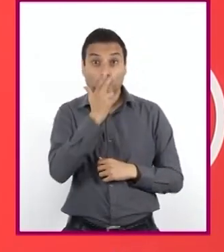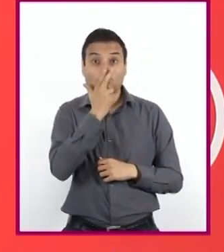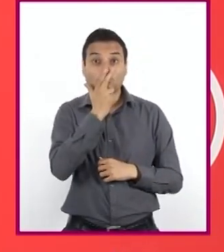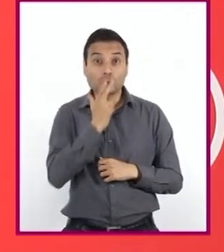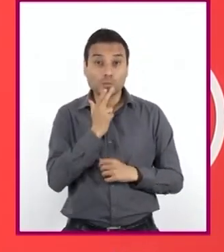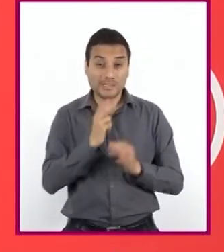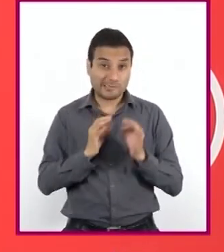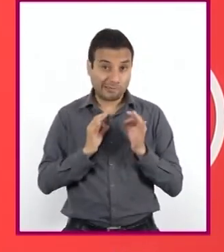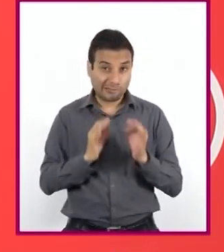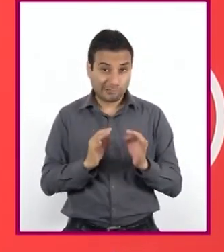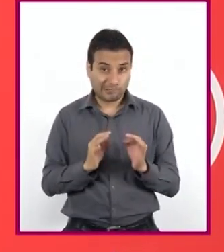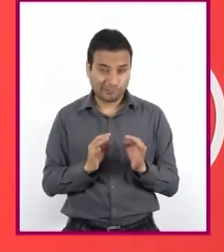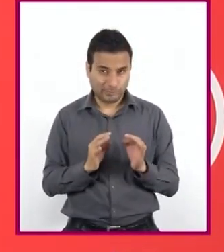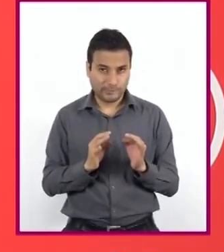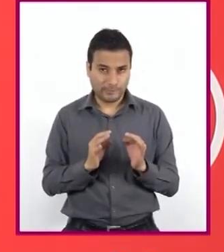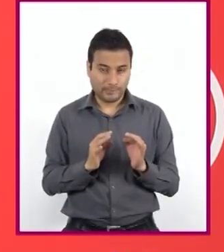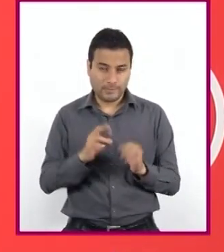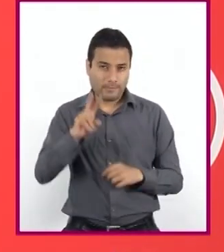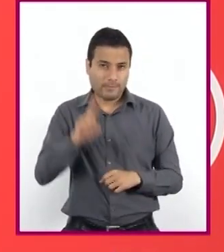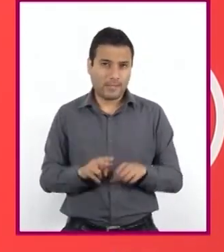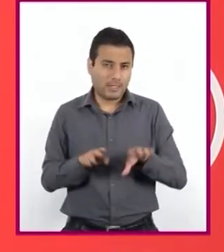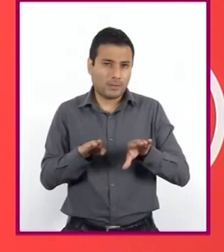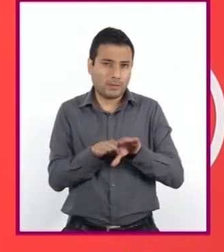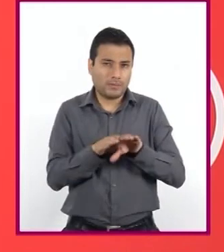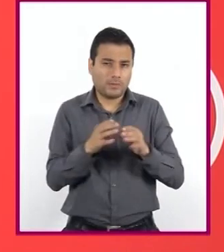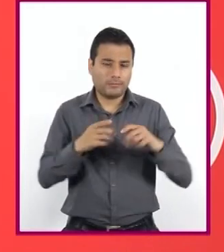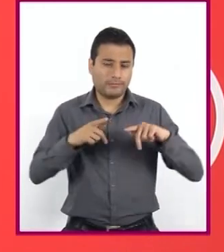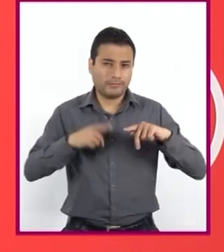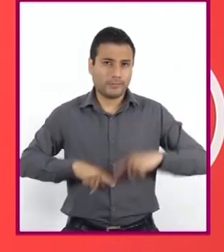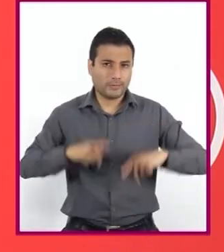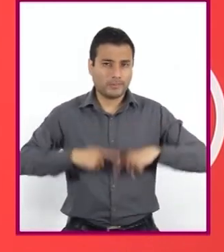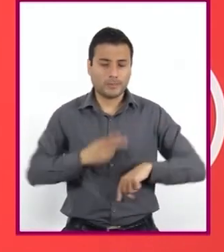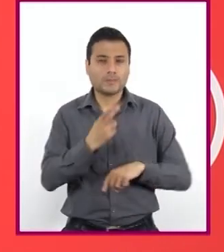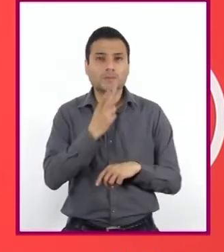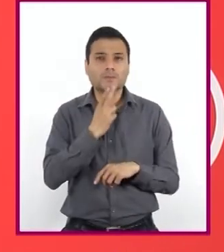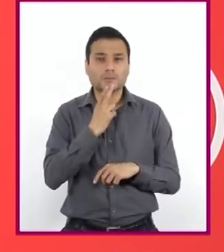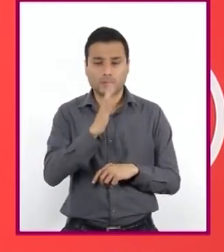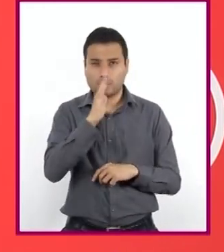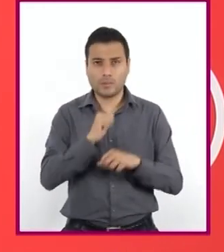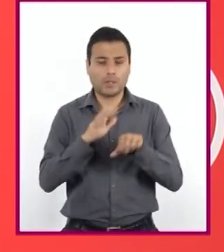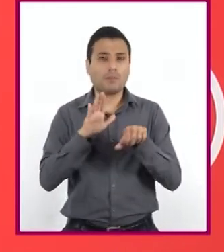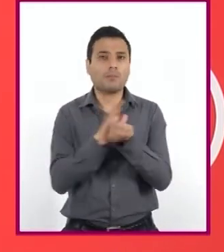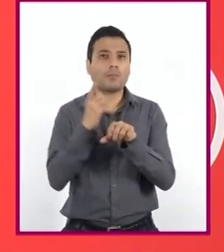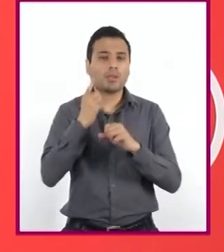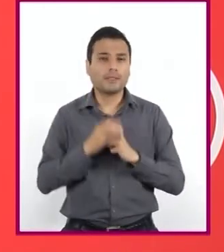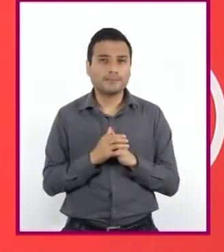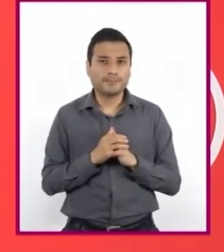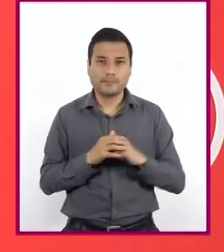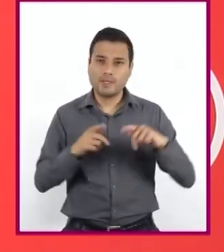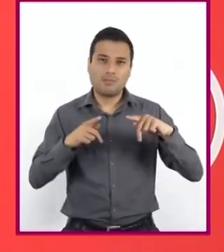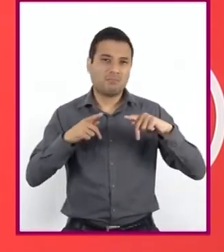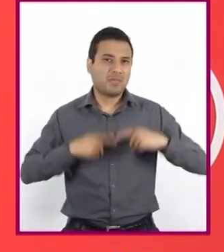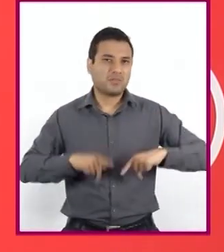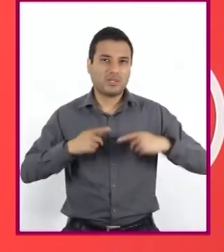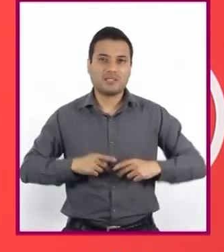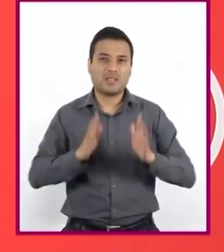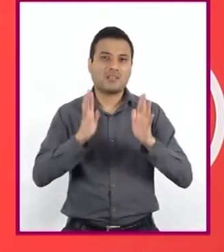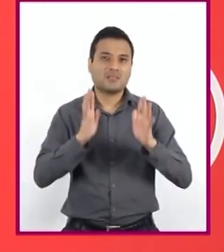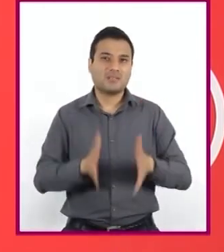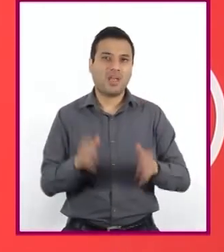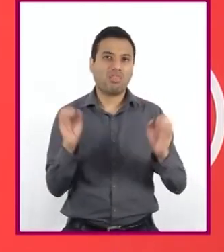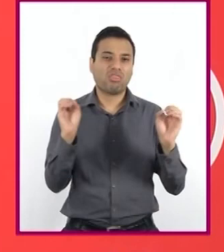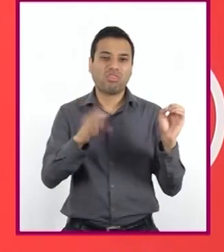el que contamos resulta inutilizable debido a que lo hemos modificado al contaminar los